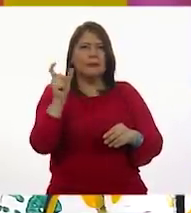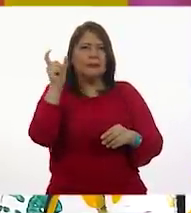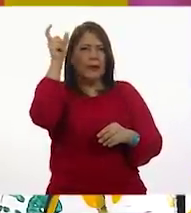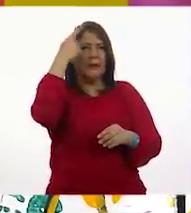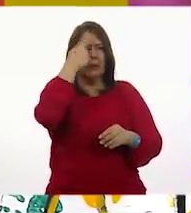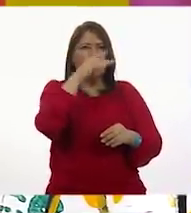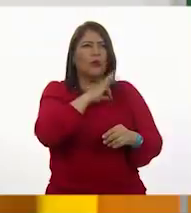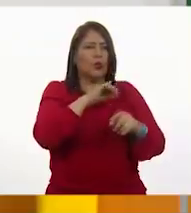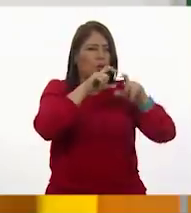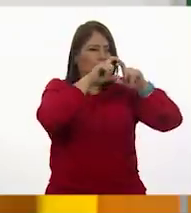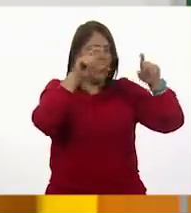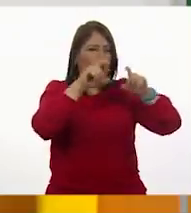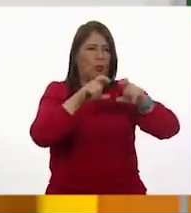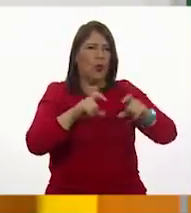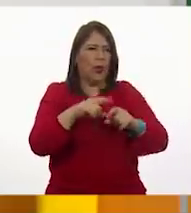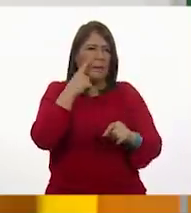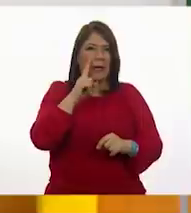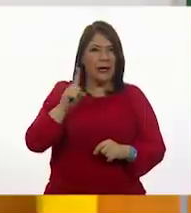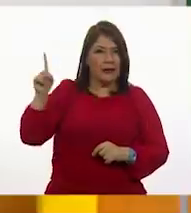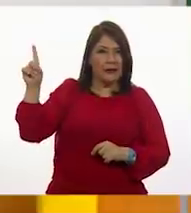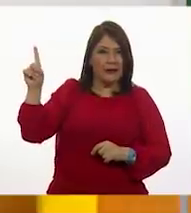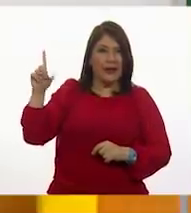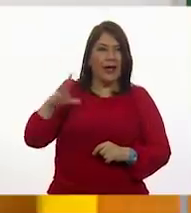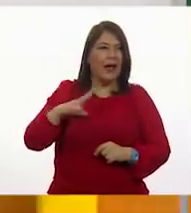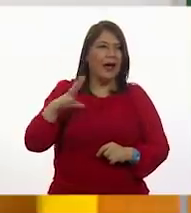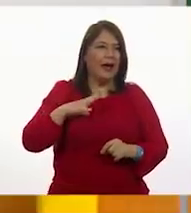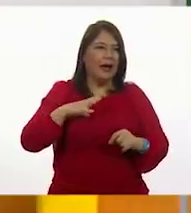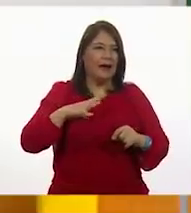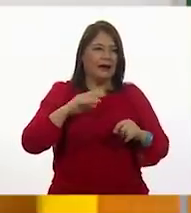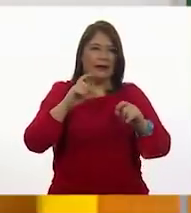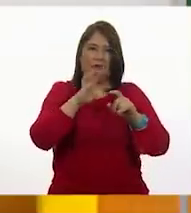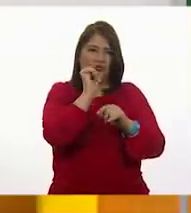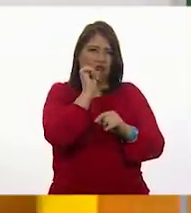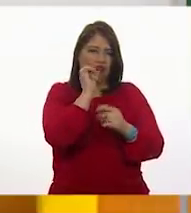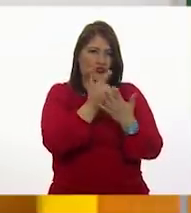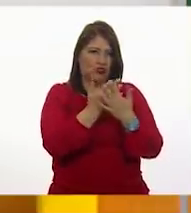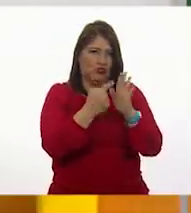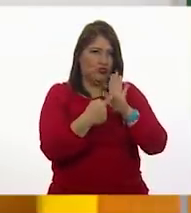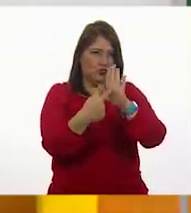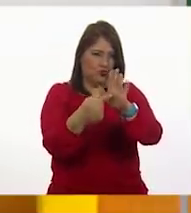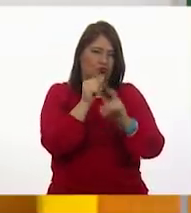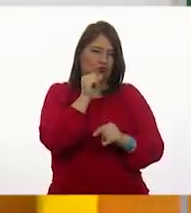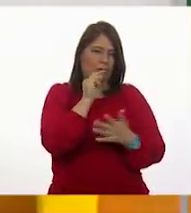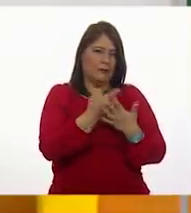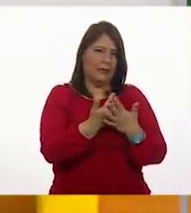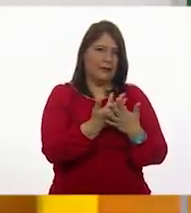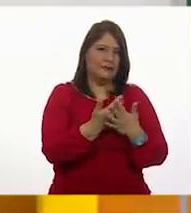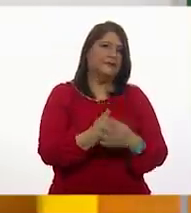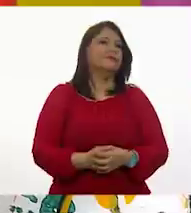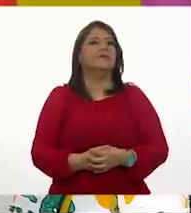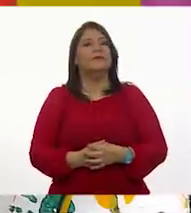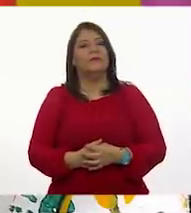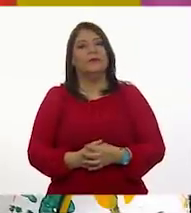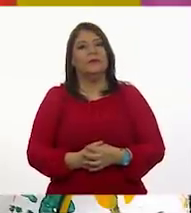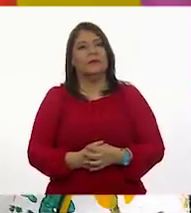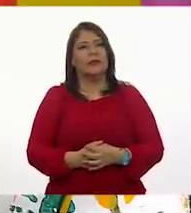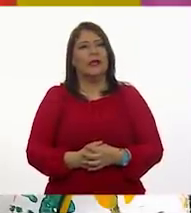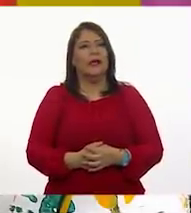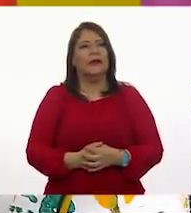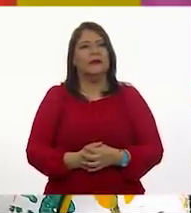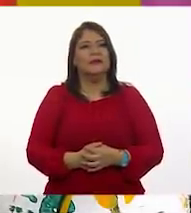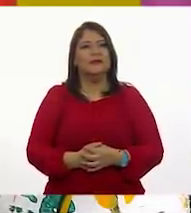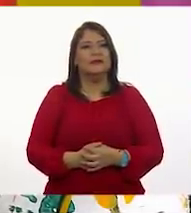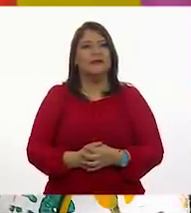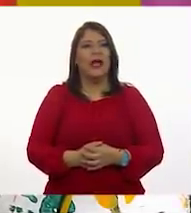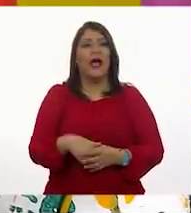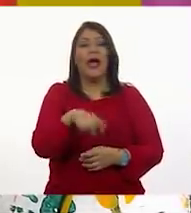esas tiritas que tú ves, Oscar. Ajá. Ahí en esas tiritas todavía no las vamos a mostrar. Oh, muy bien. Para eso vamos